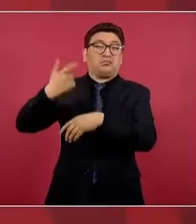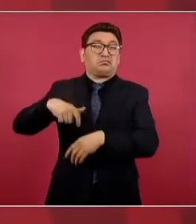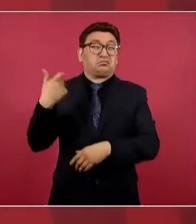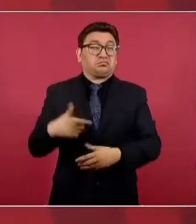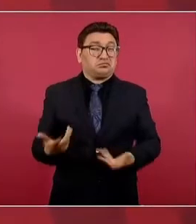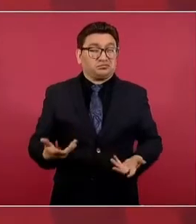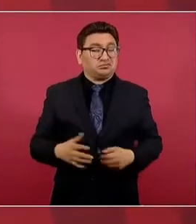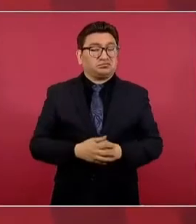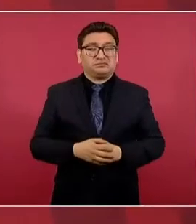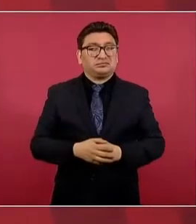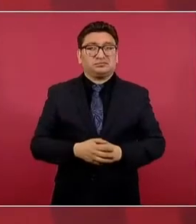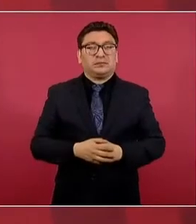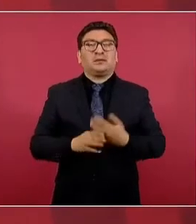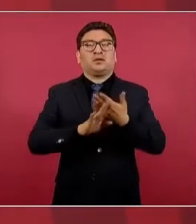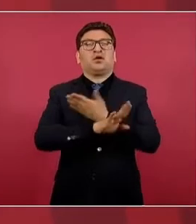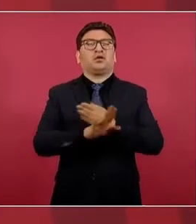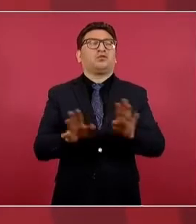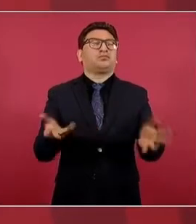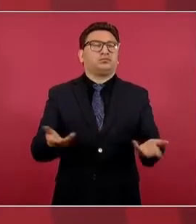de los